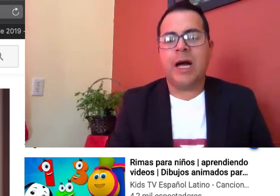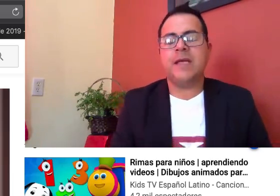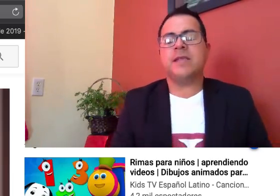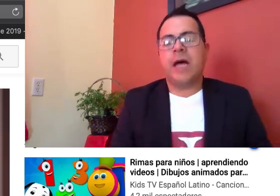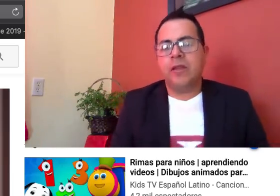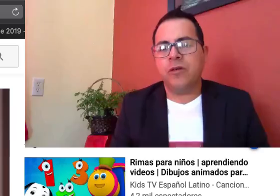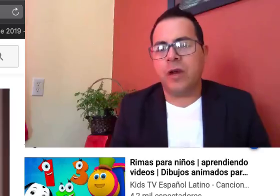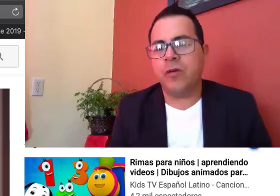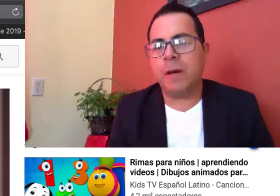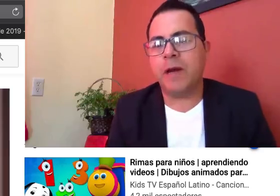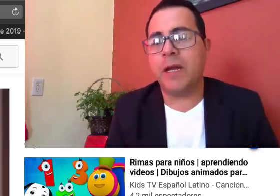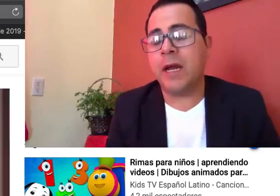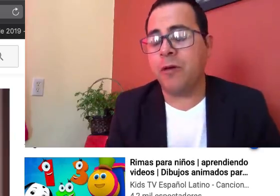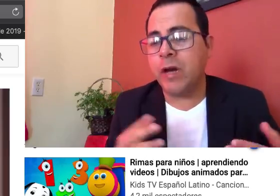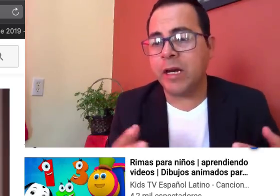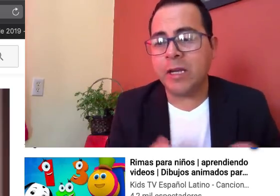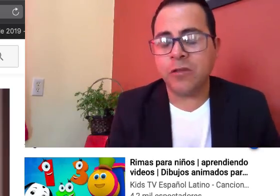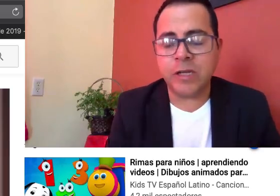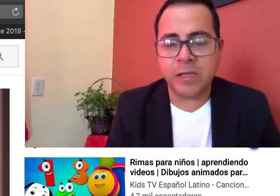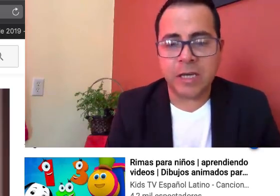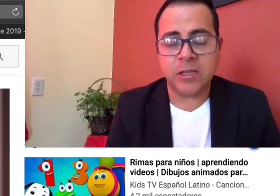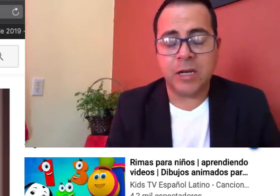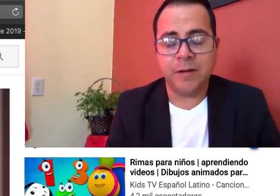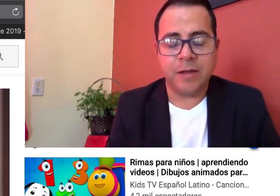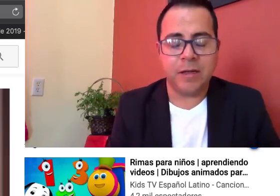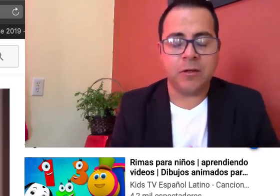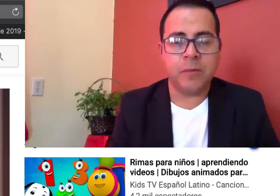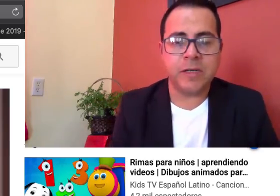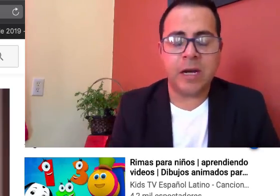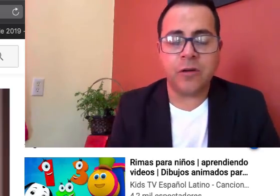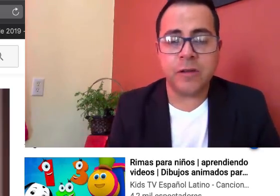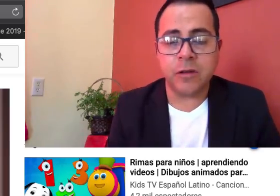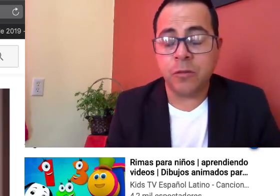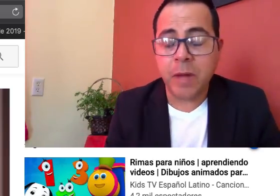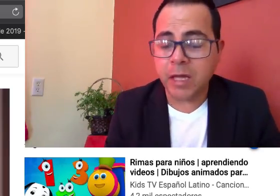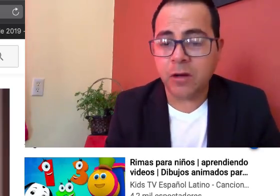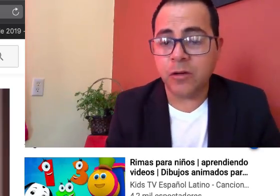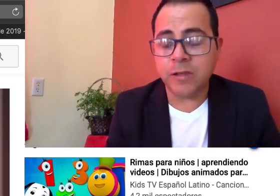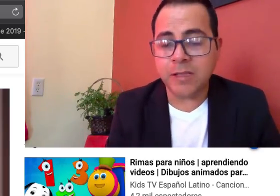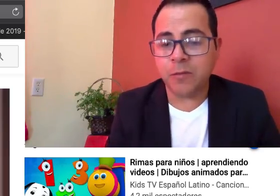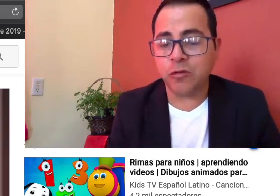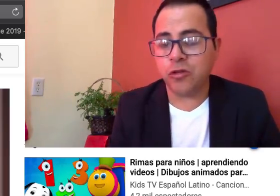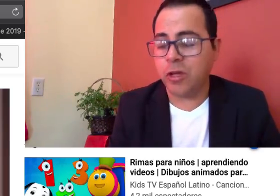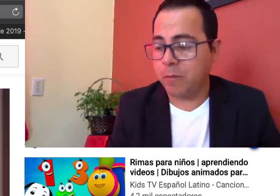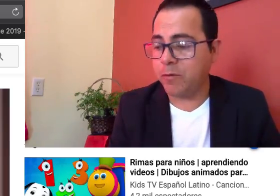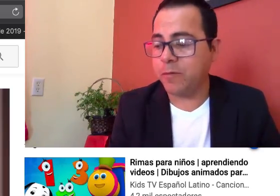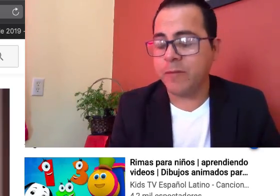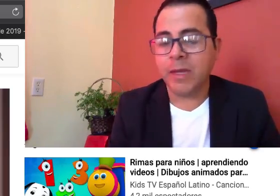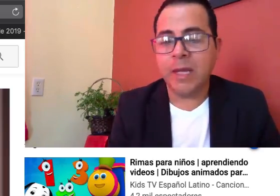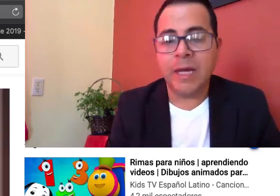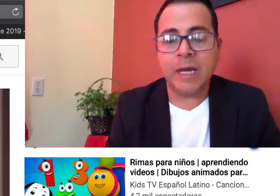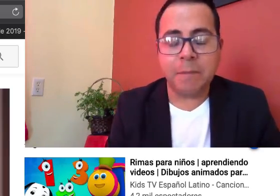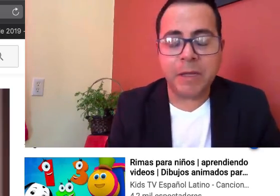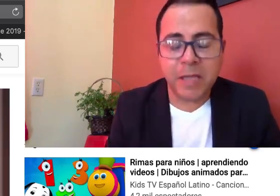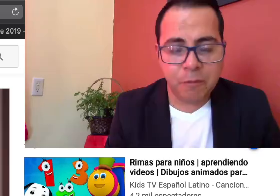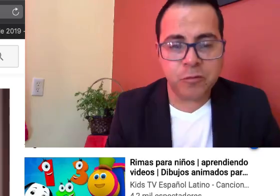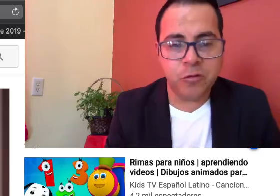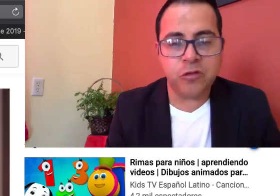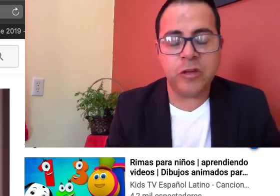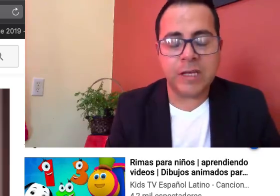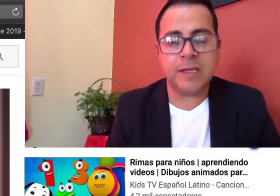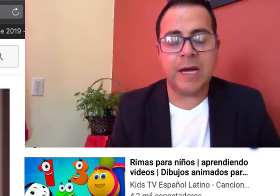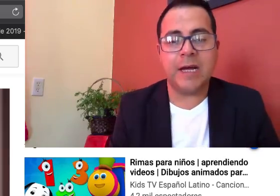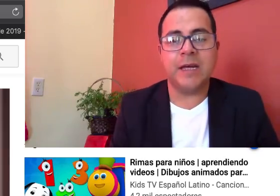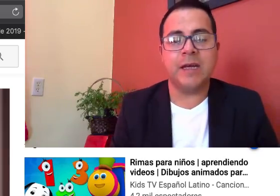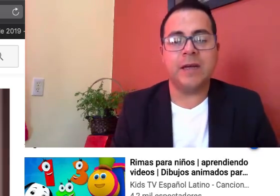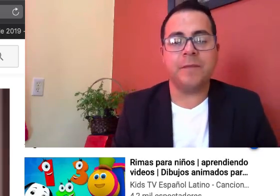Unidos ha estado de alguna manera en una relación estrecha comercial con México desde hace mucho tiempo, que dependemos